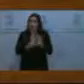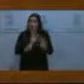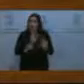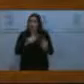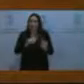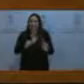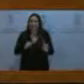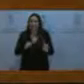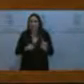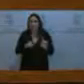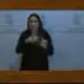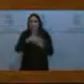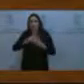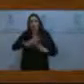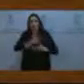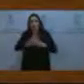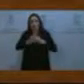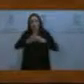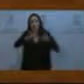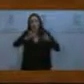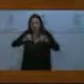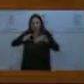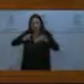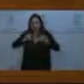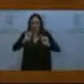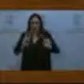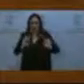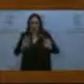que se atañe es al territorio, a las